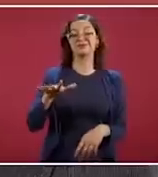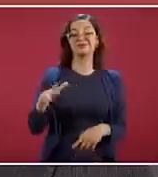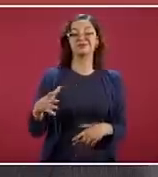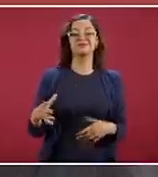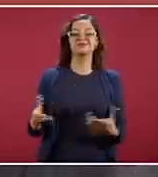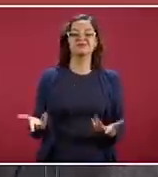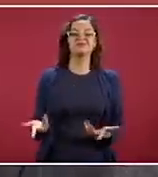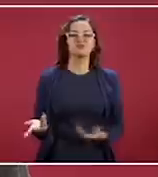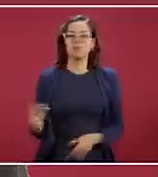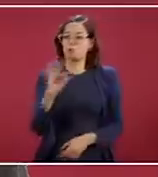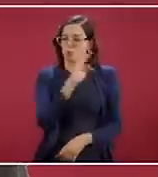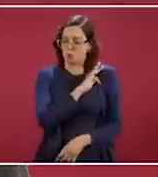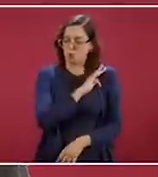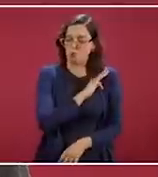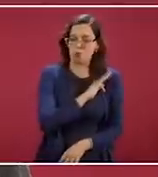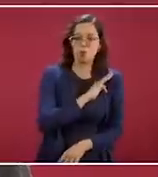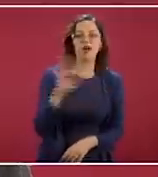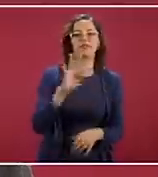lo puede todo.